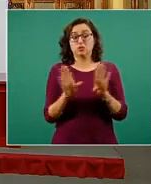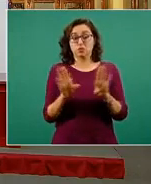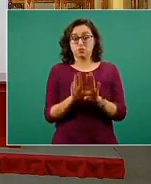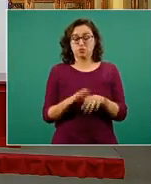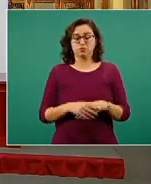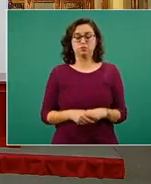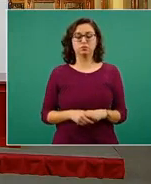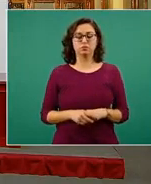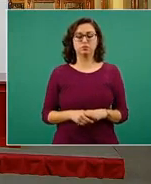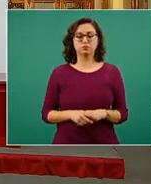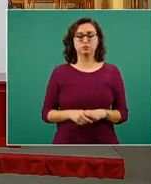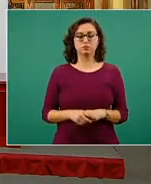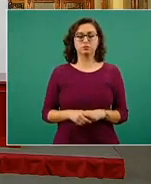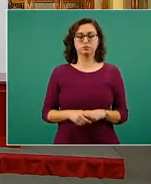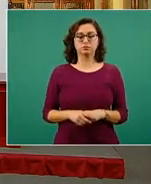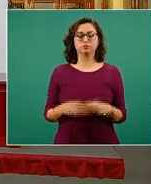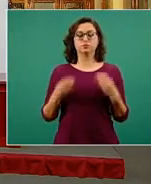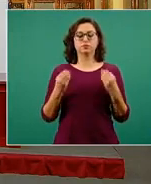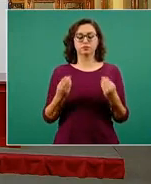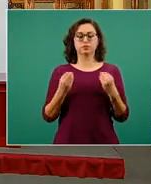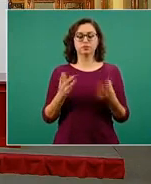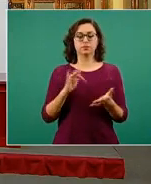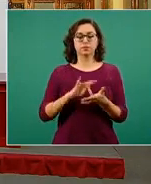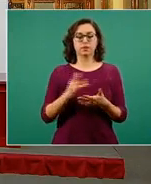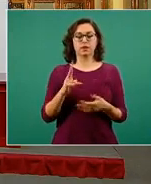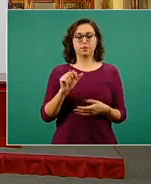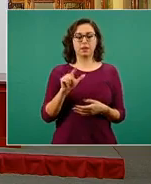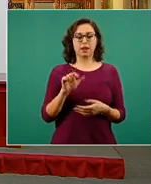sería. Muchas gracias. Muchas gracias, Valeria, por sus preguntas.